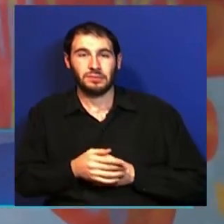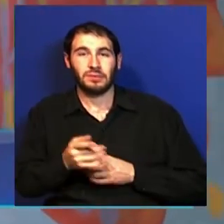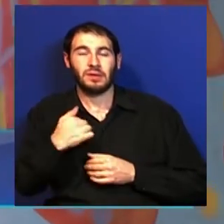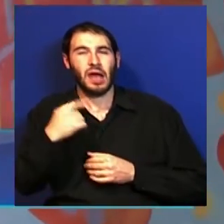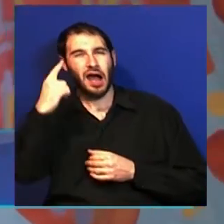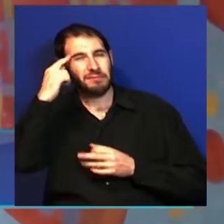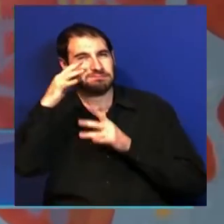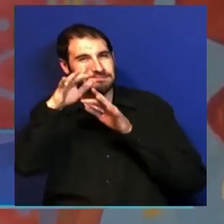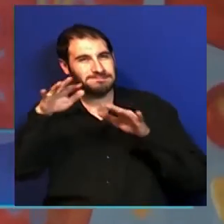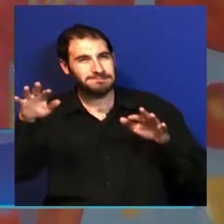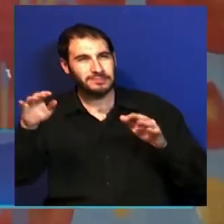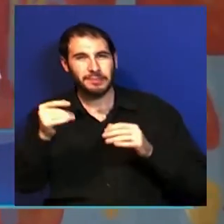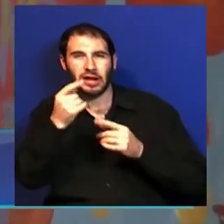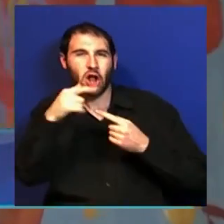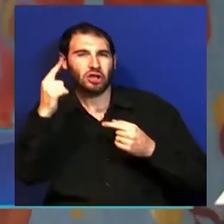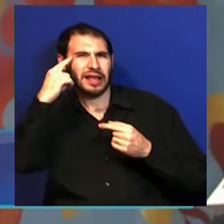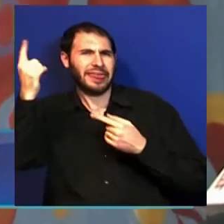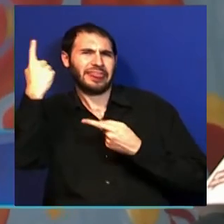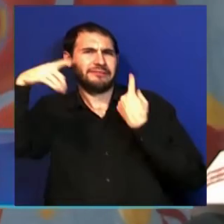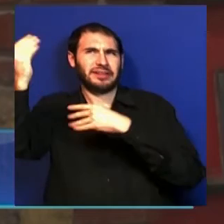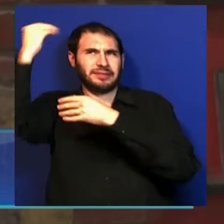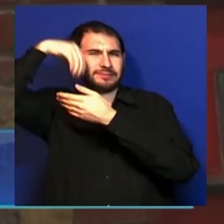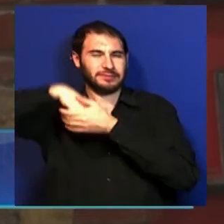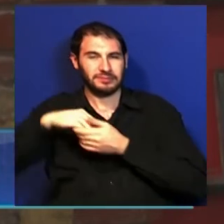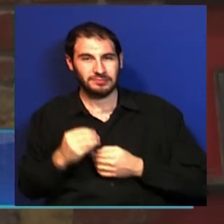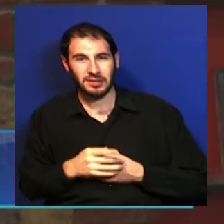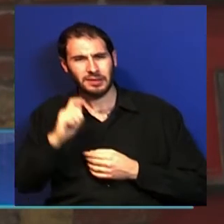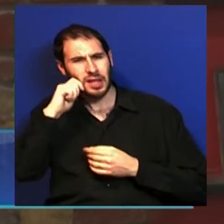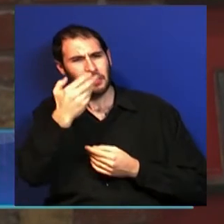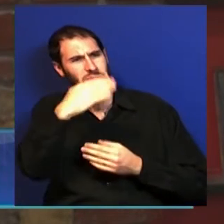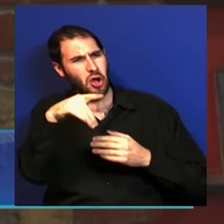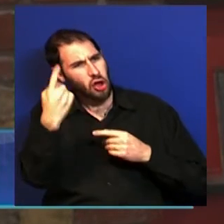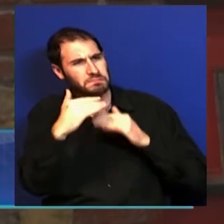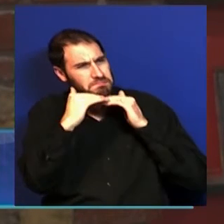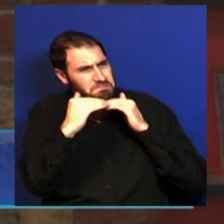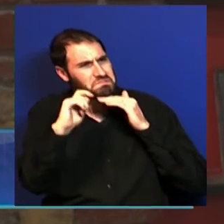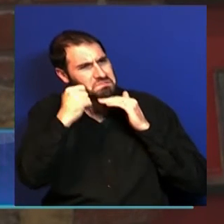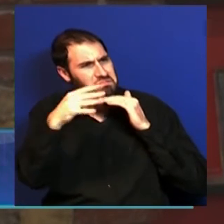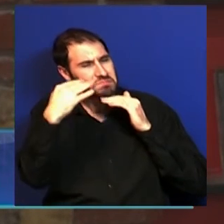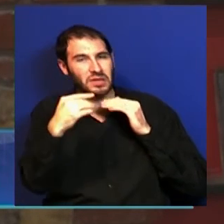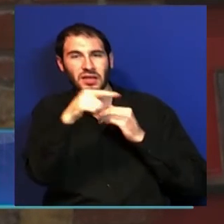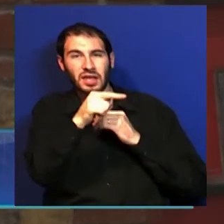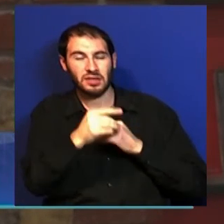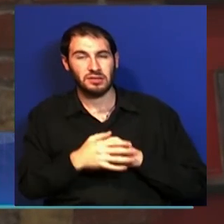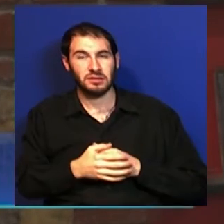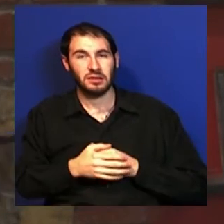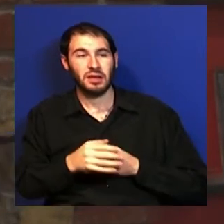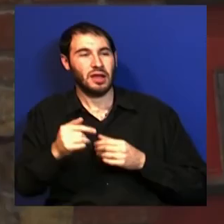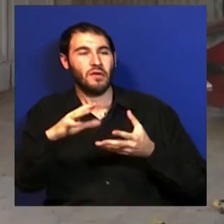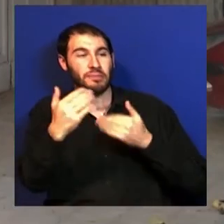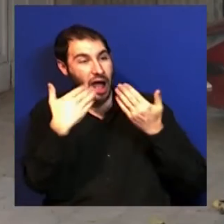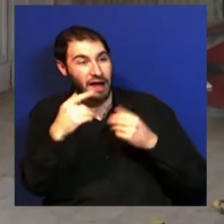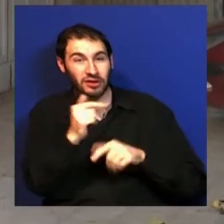llene con otras ideas, ¿viste? Es lindo escuchar a otras personas que no tienen con quién